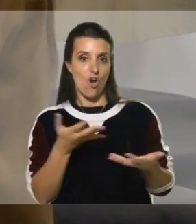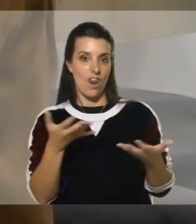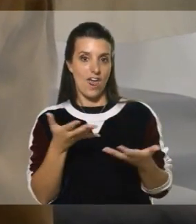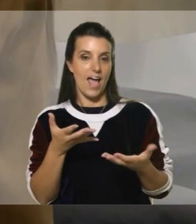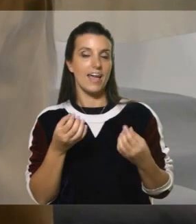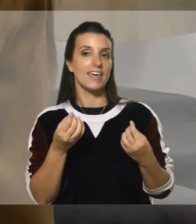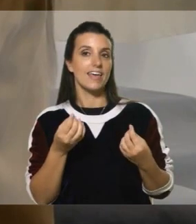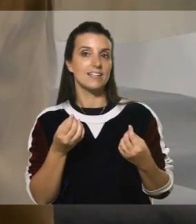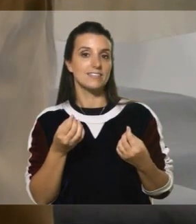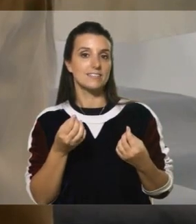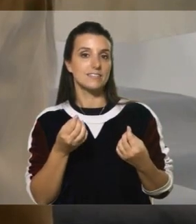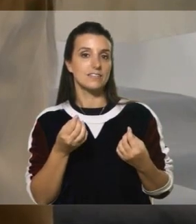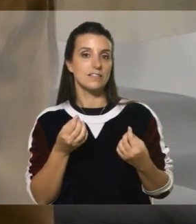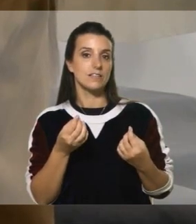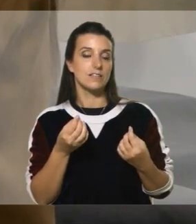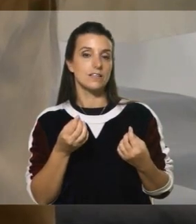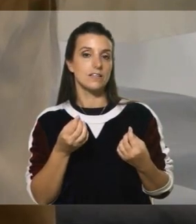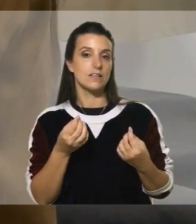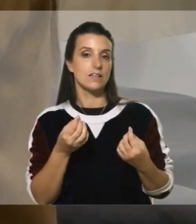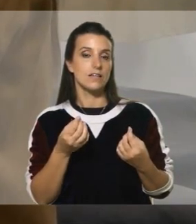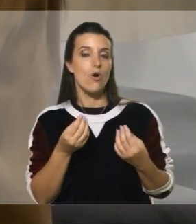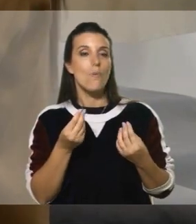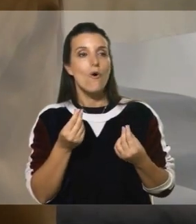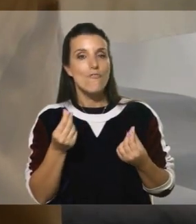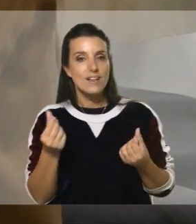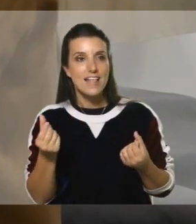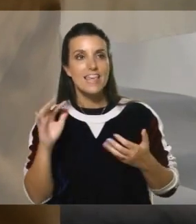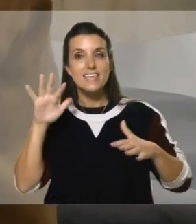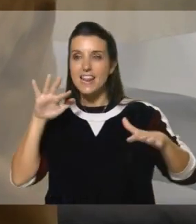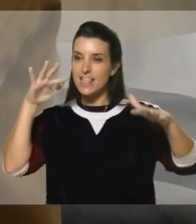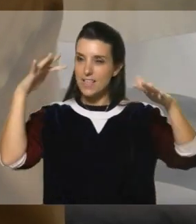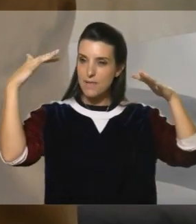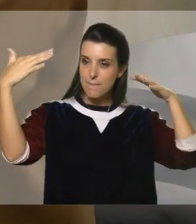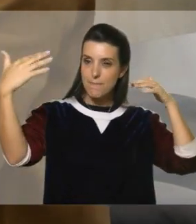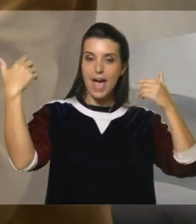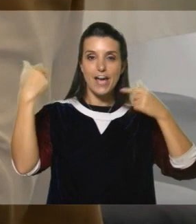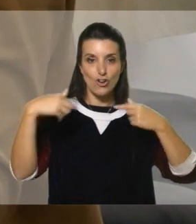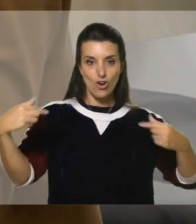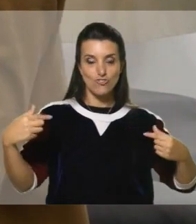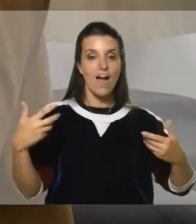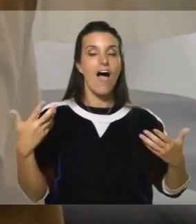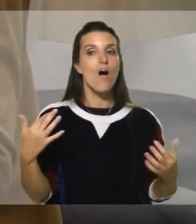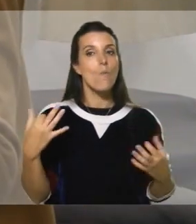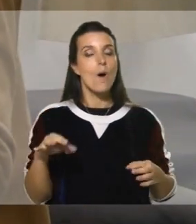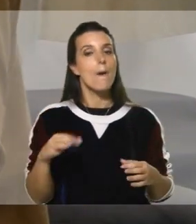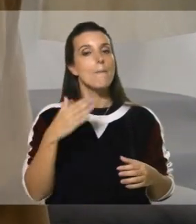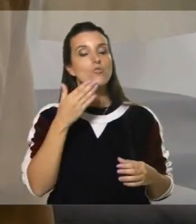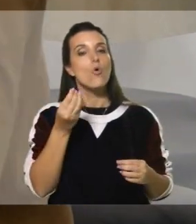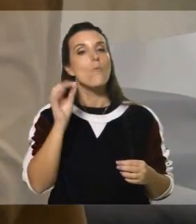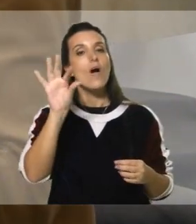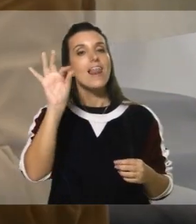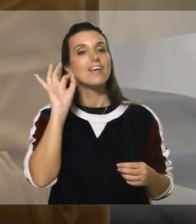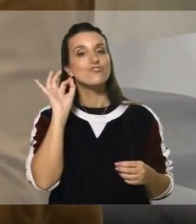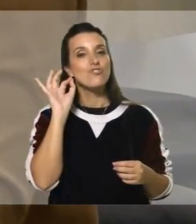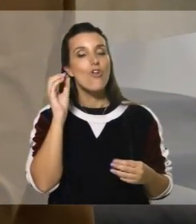es es toda esta fragilidad en el clima y todo eso no Cómo fue la elección